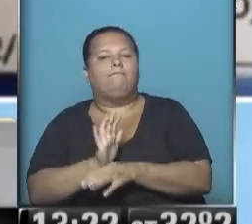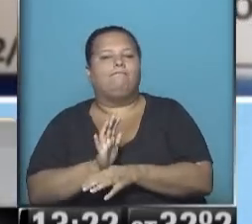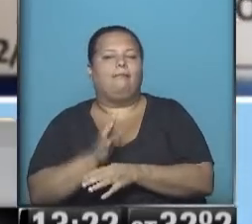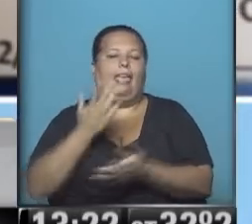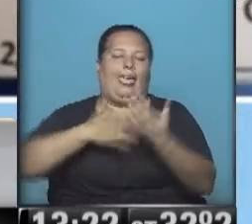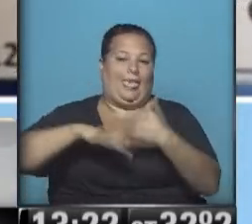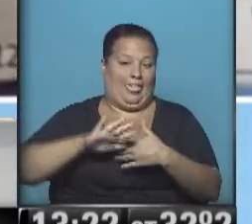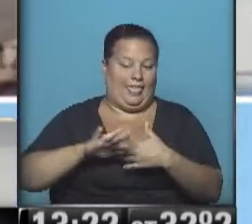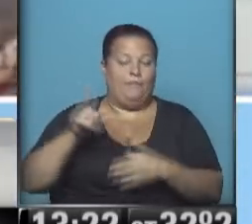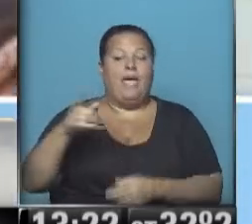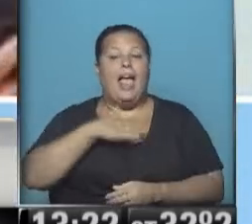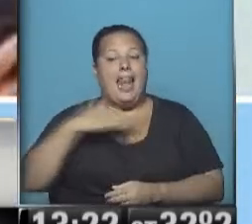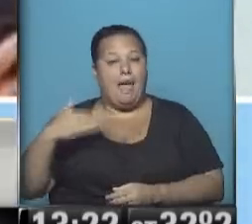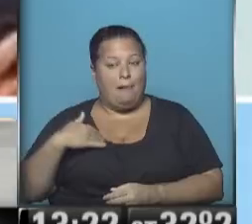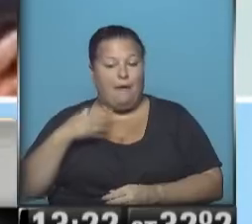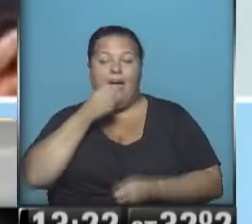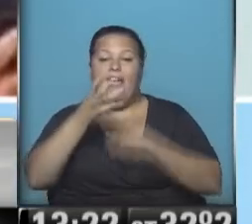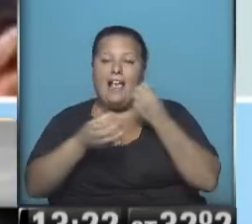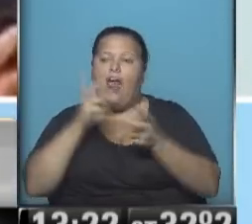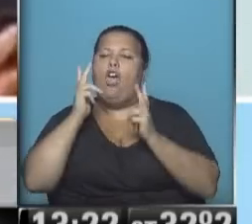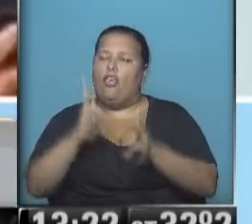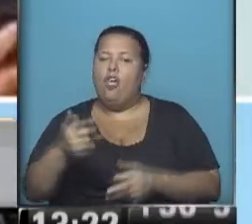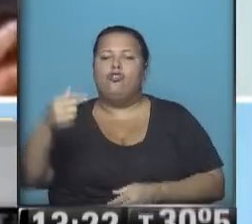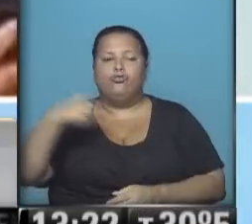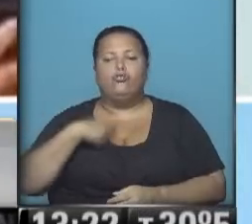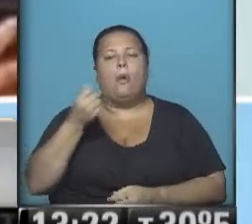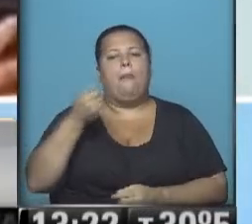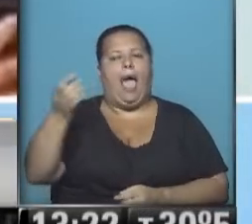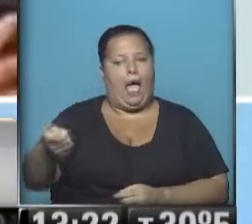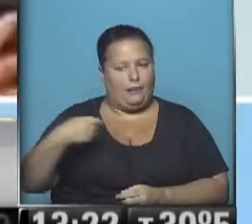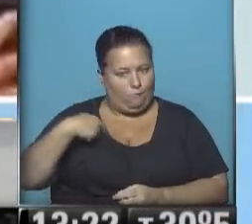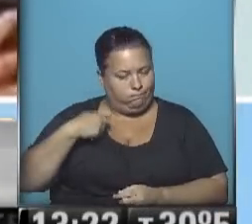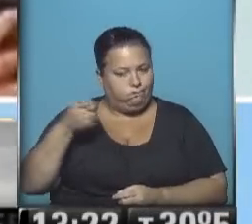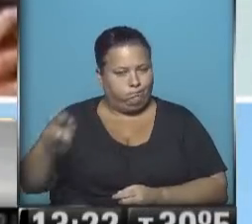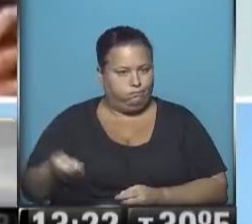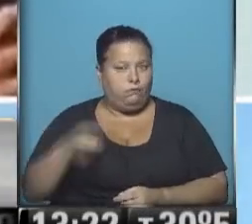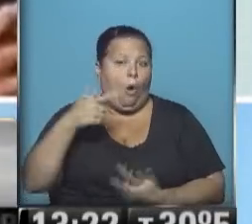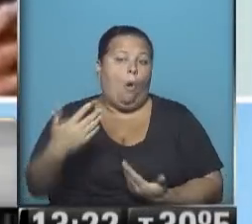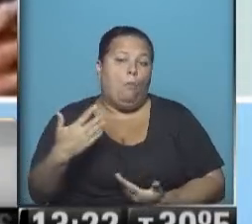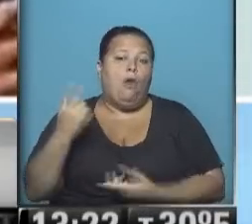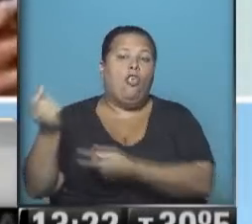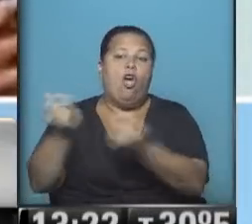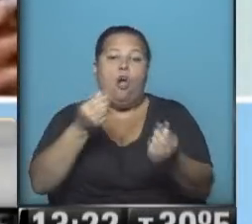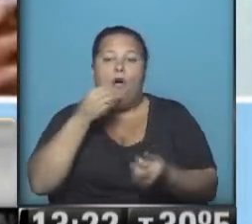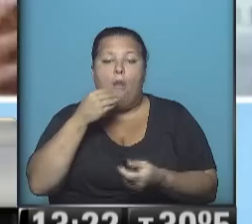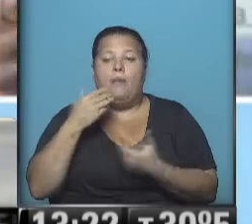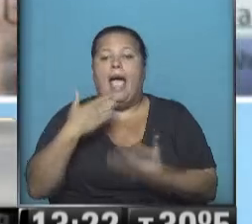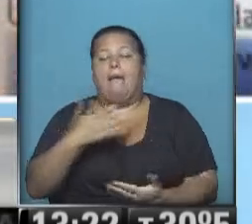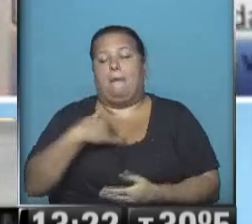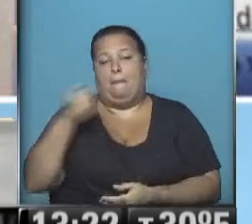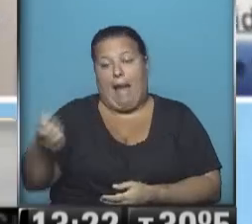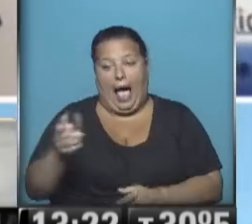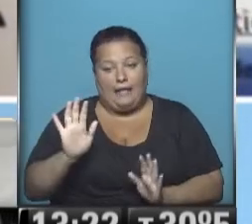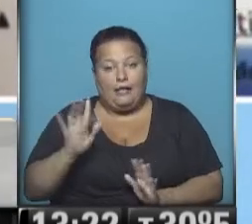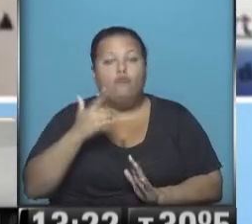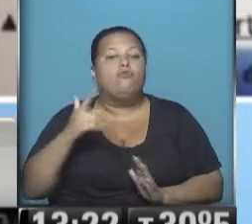excusa la madre que había declarado ya había dicho yo le di plata O sea que él pudo haber comprado esa comida con la plata no